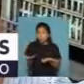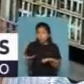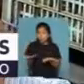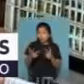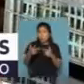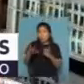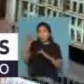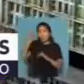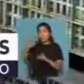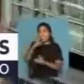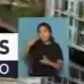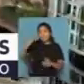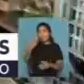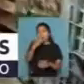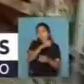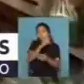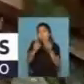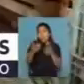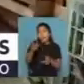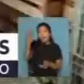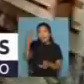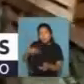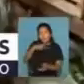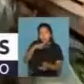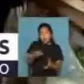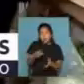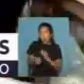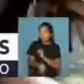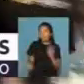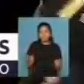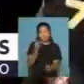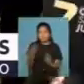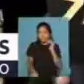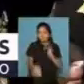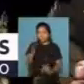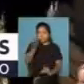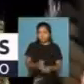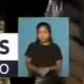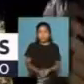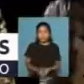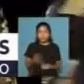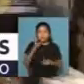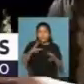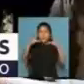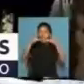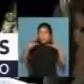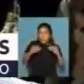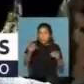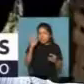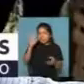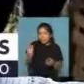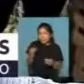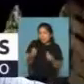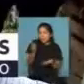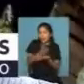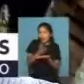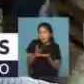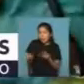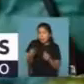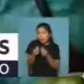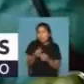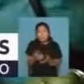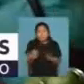en el kilo el viernes pasado. Y ahora subió todo. ¿Y para Navidad ya está pensando en la cena o todavía? Y no, ¿qué